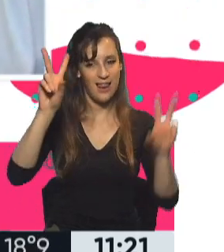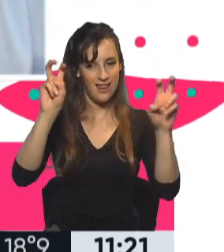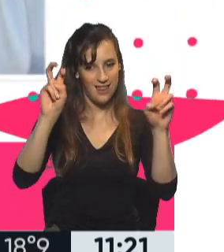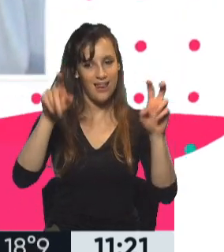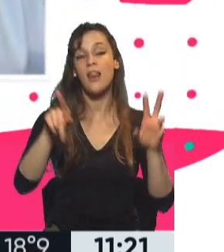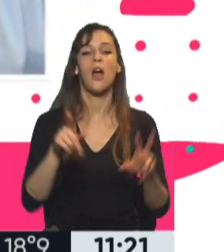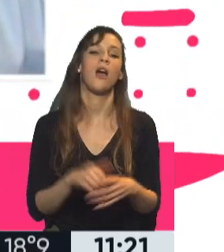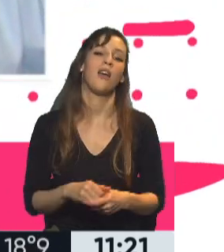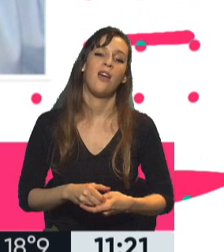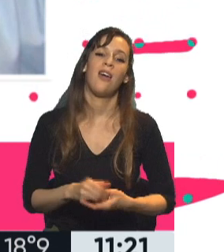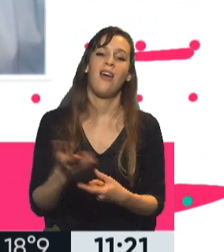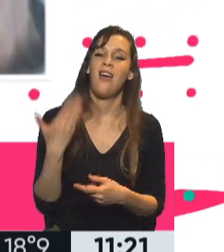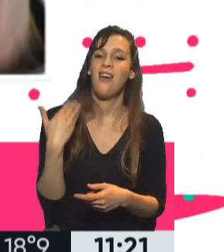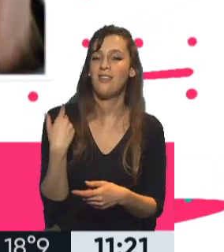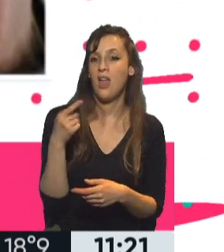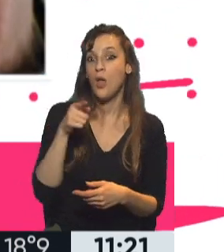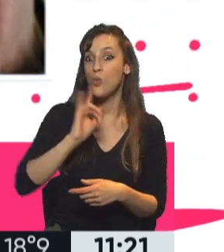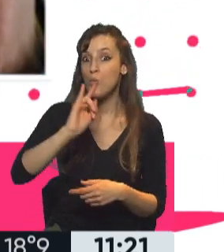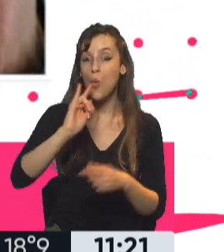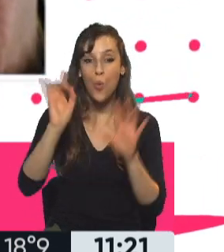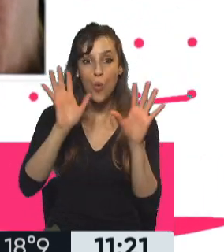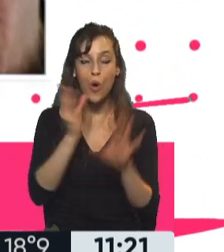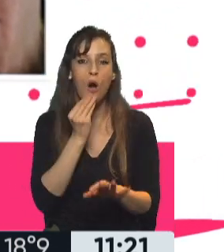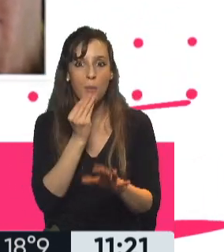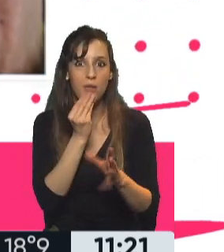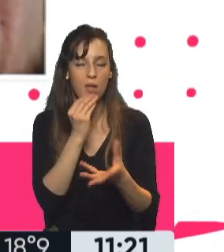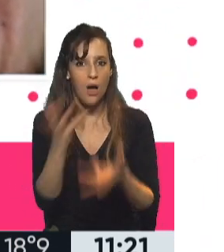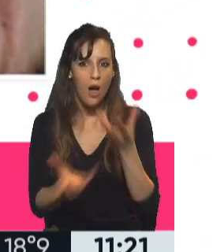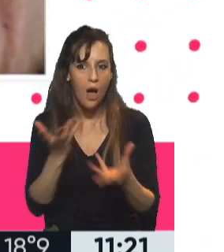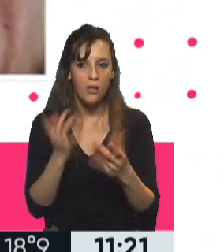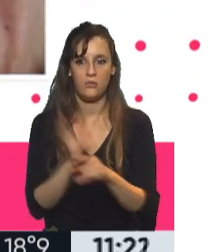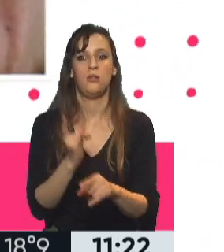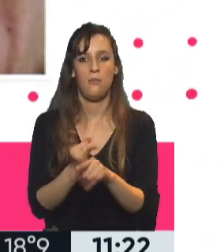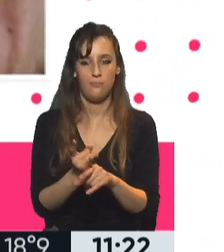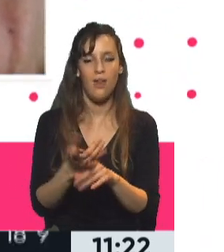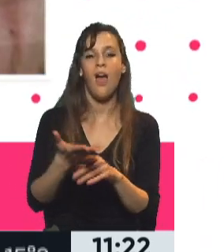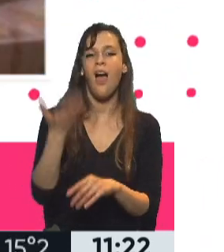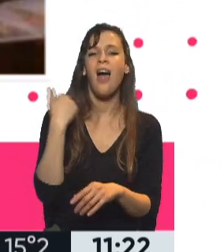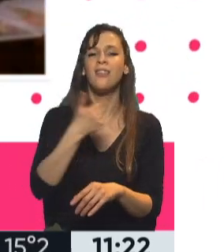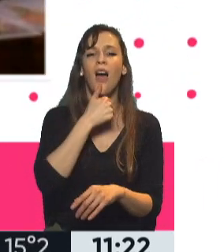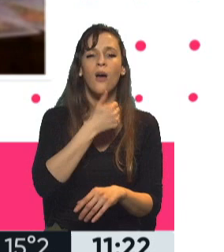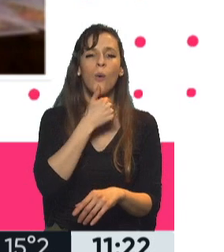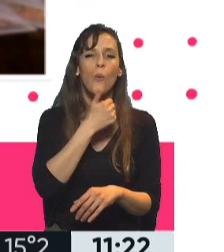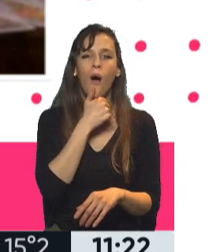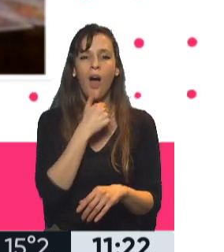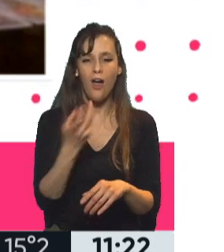Yo seguí siendo el Arcángel. Qué divino, gracias. Pero ¿te acordás que peleamos en el agua? Fue difícil esa escena que tuvimos que hacer en el agua.